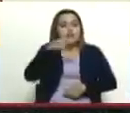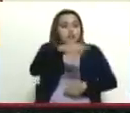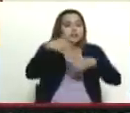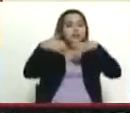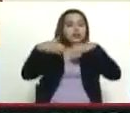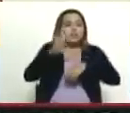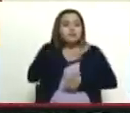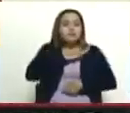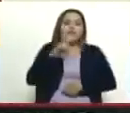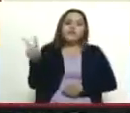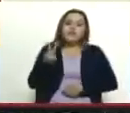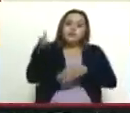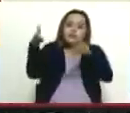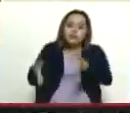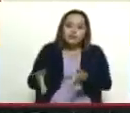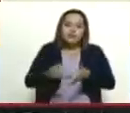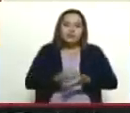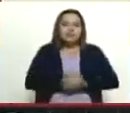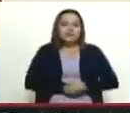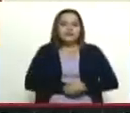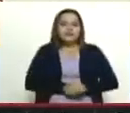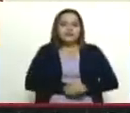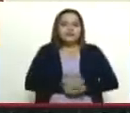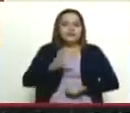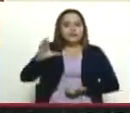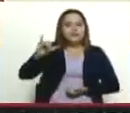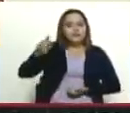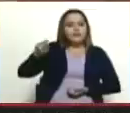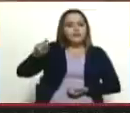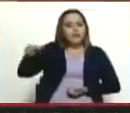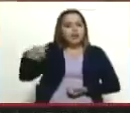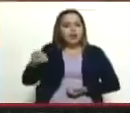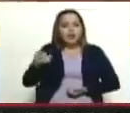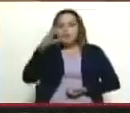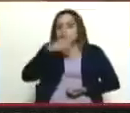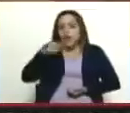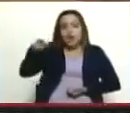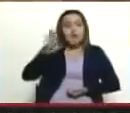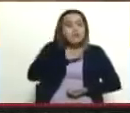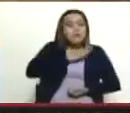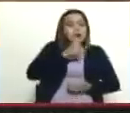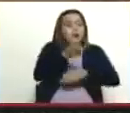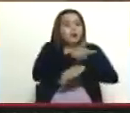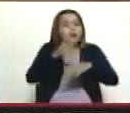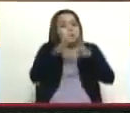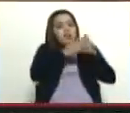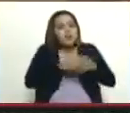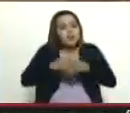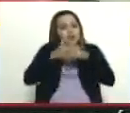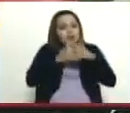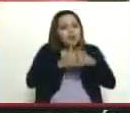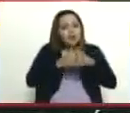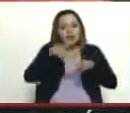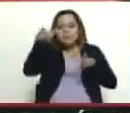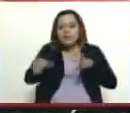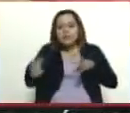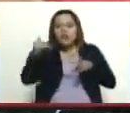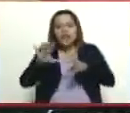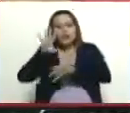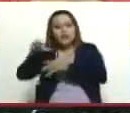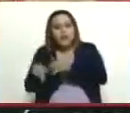y de las venezolanas. SIGGO no es del gobierno norteamericano ni los ladrones que allá operan en el sistema de